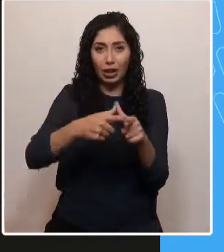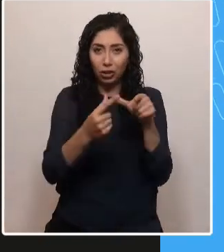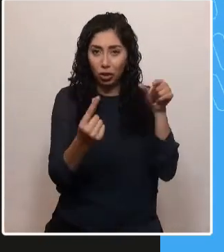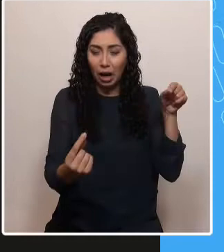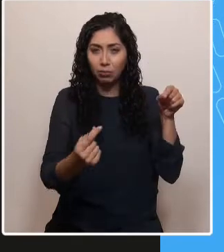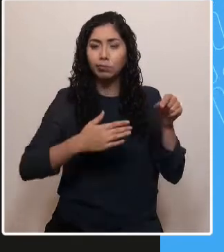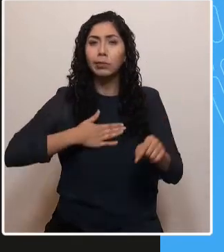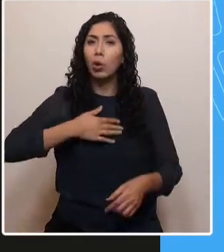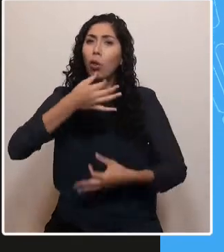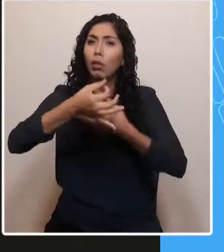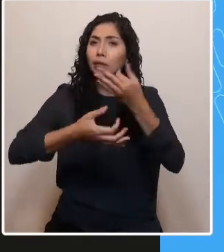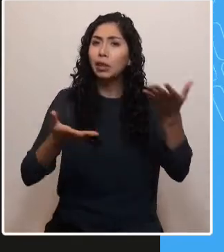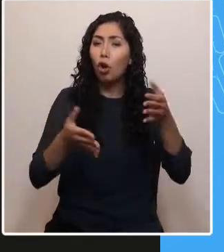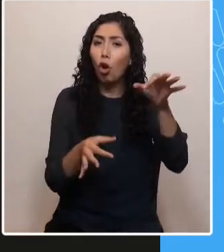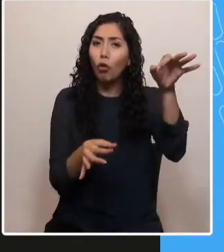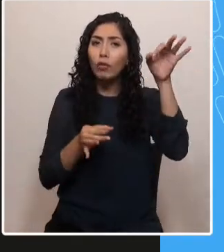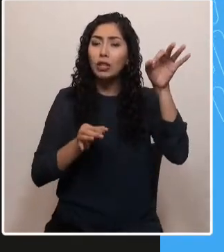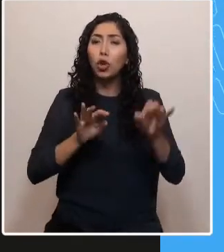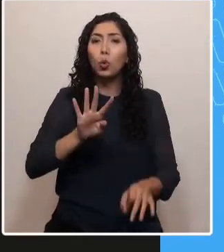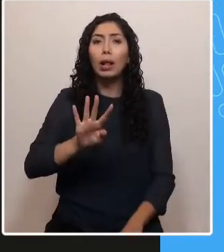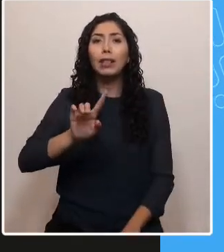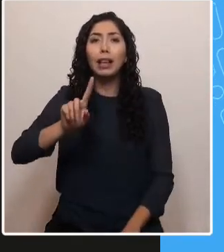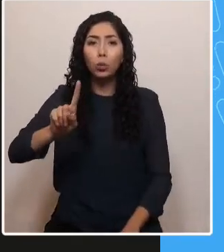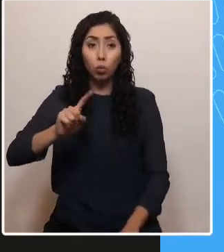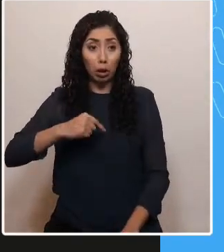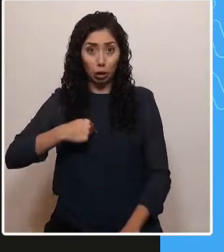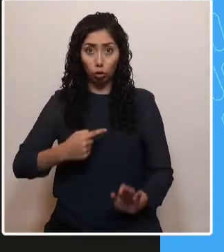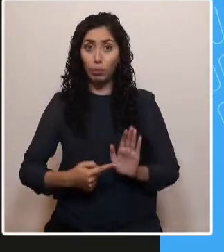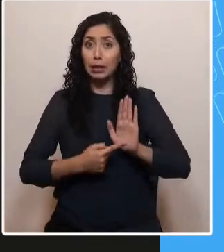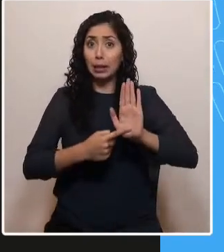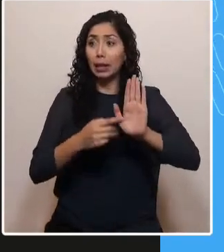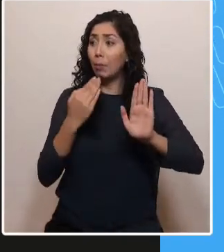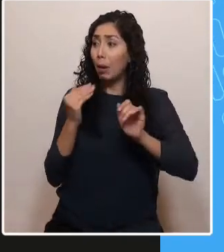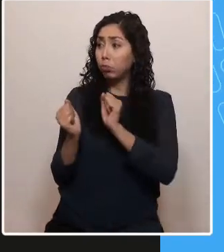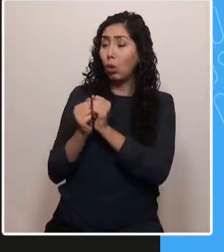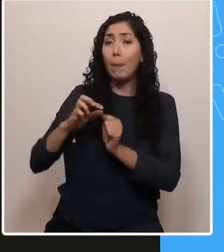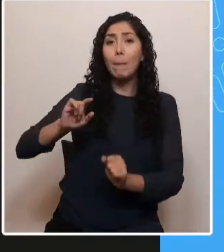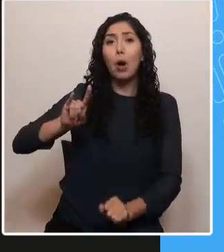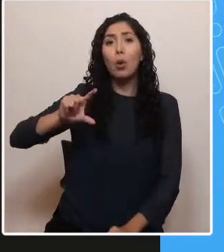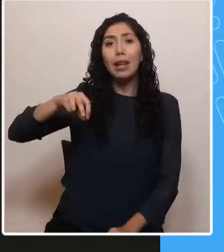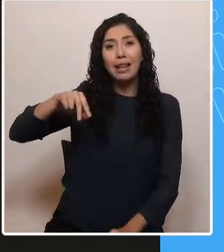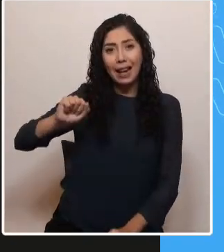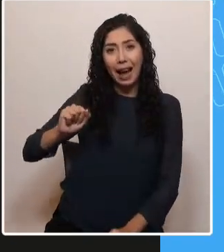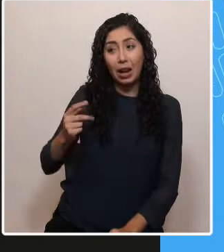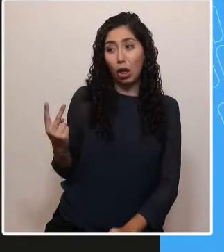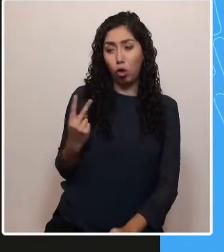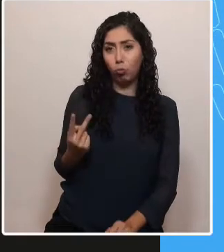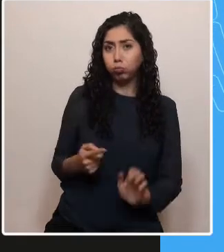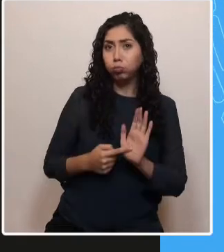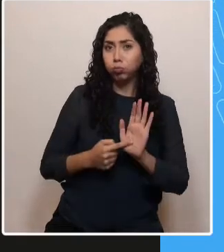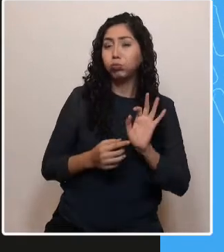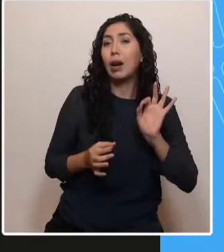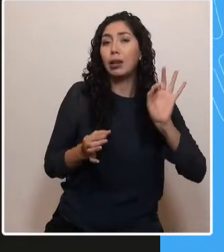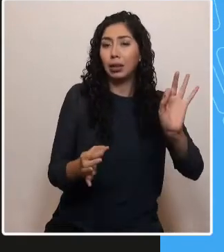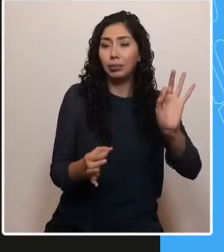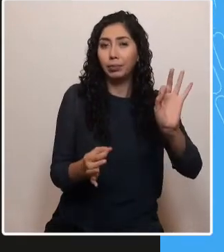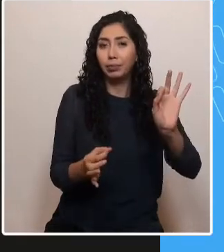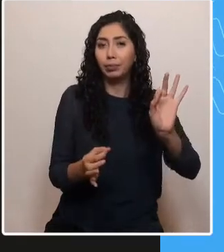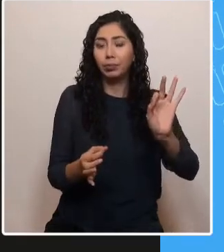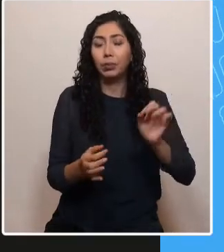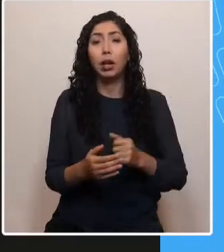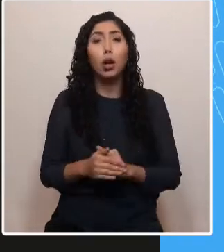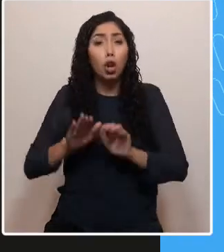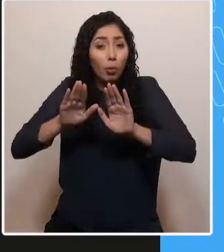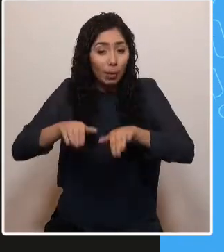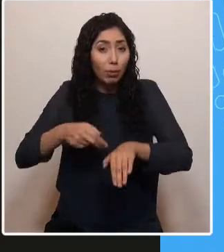secretario, respecto al oficio 41 que presenté junto a la convencional Paulina Veloso y agradezco que esté puesto en la cuenta y señalar lo mismo que repetí el